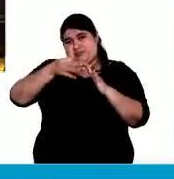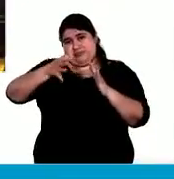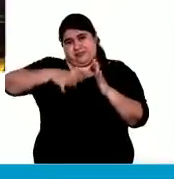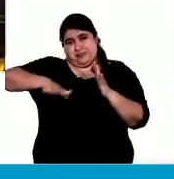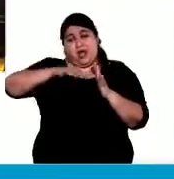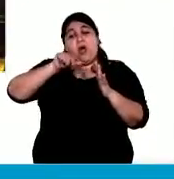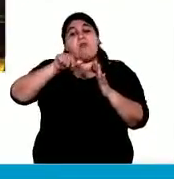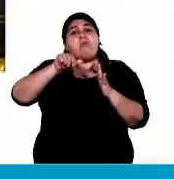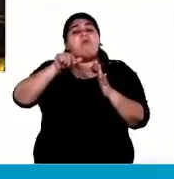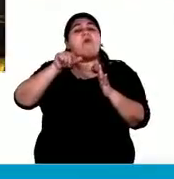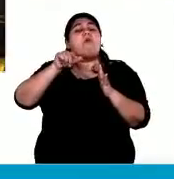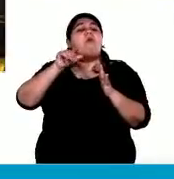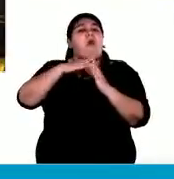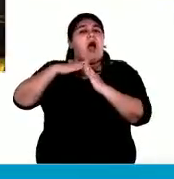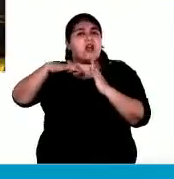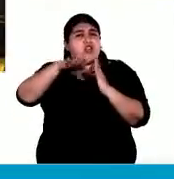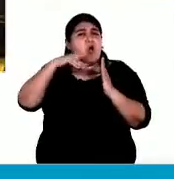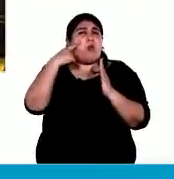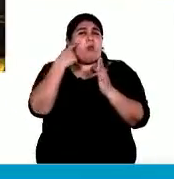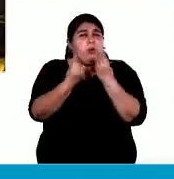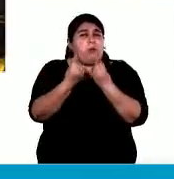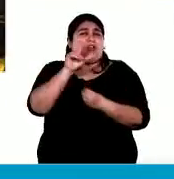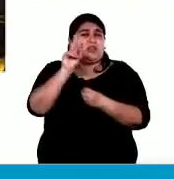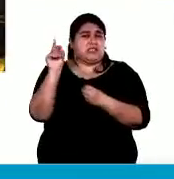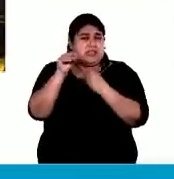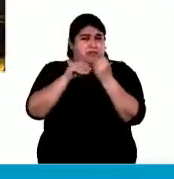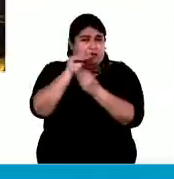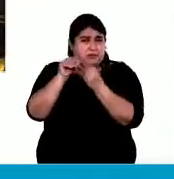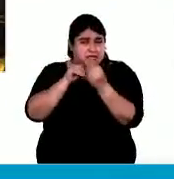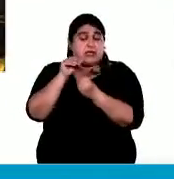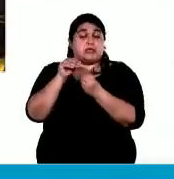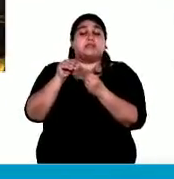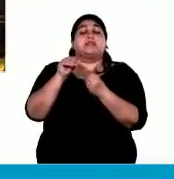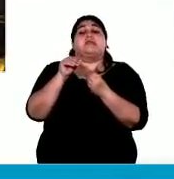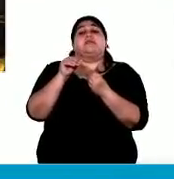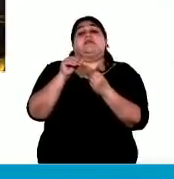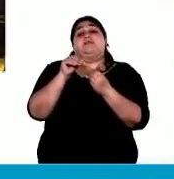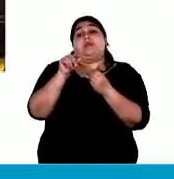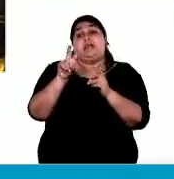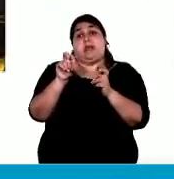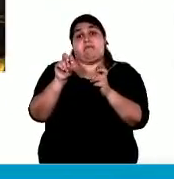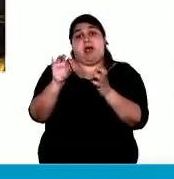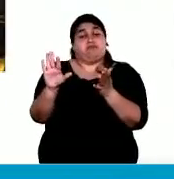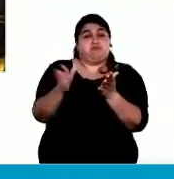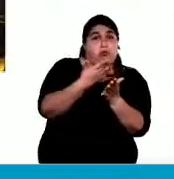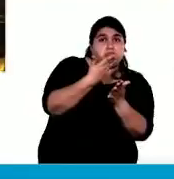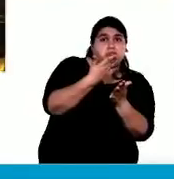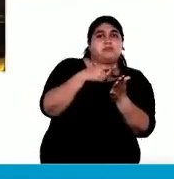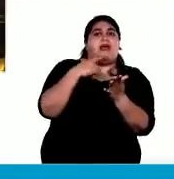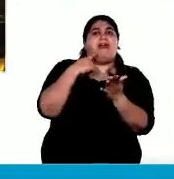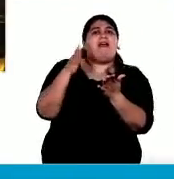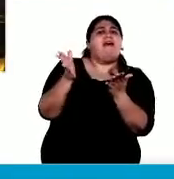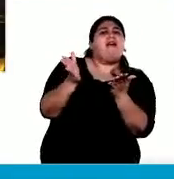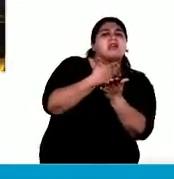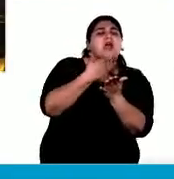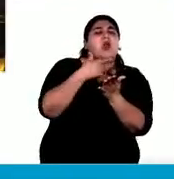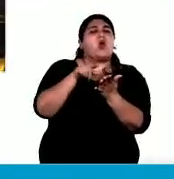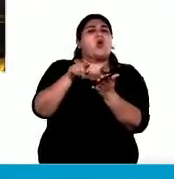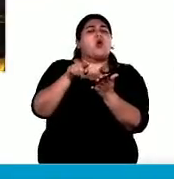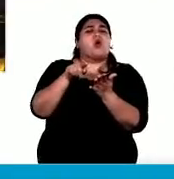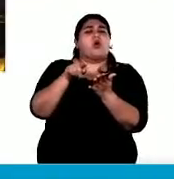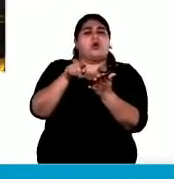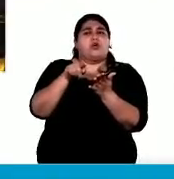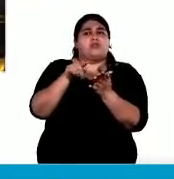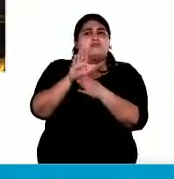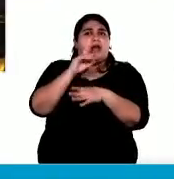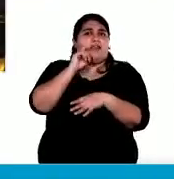más de 300 familias y hay que decir que este desalojo que fue totalmente ilegal